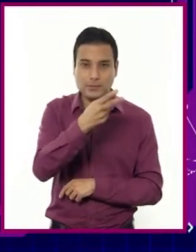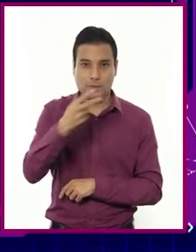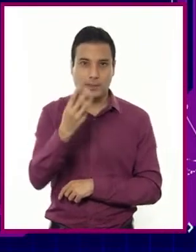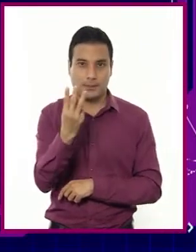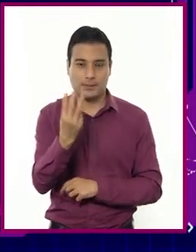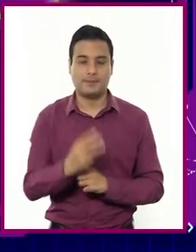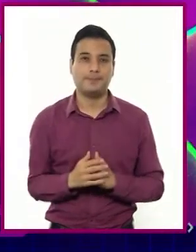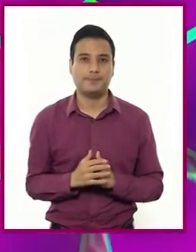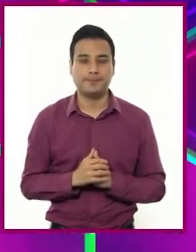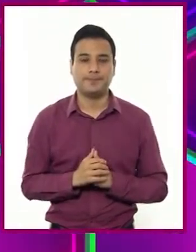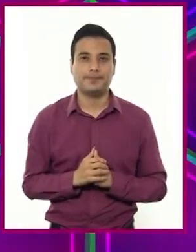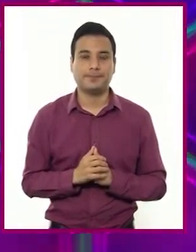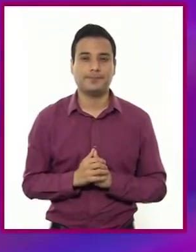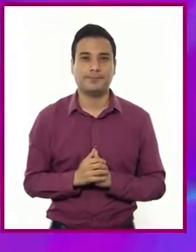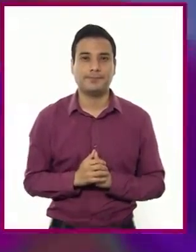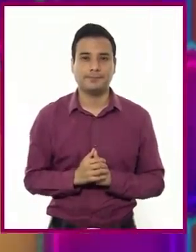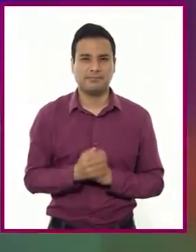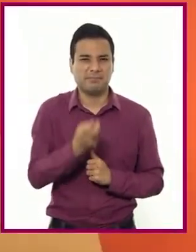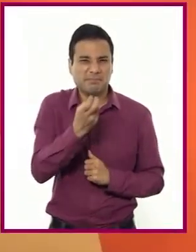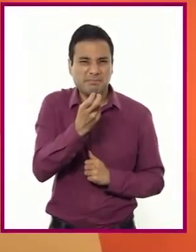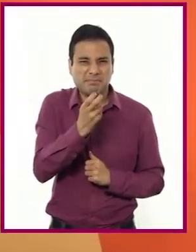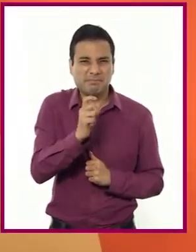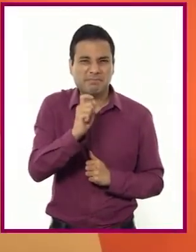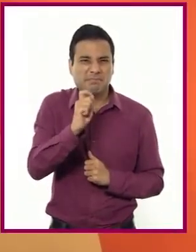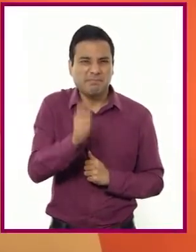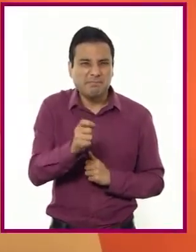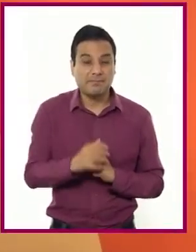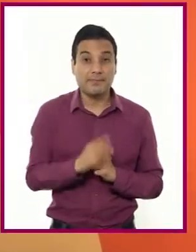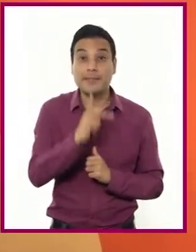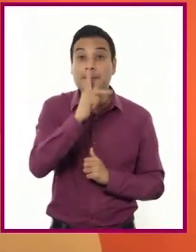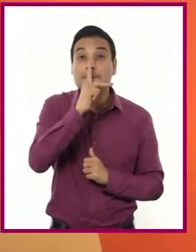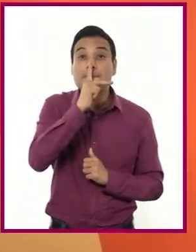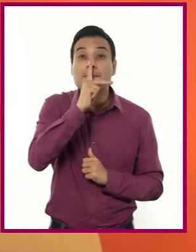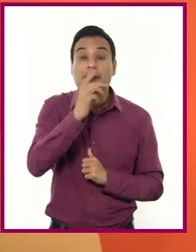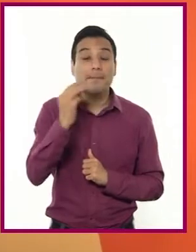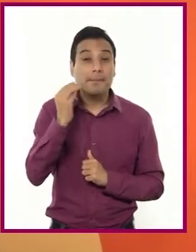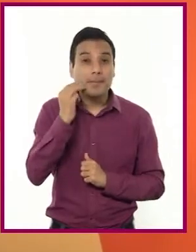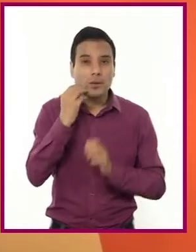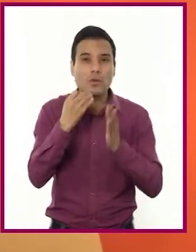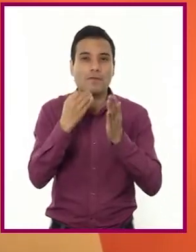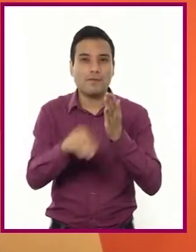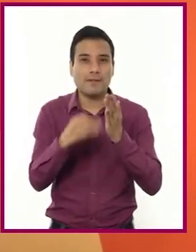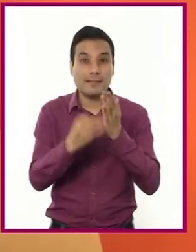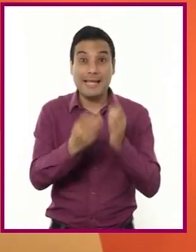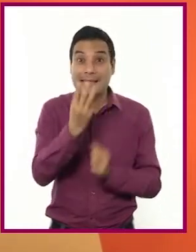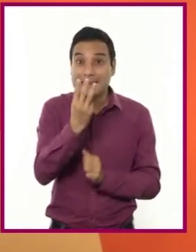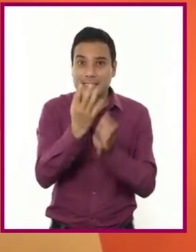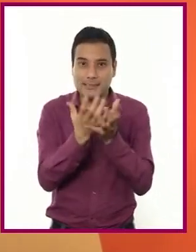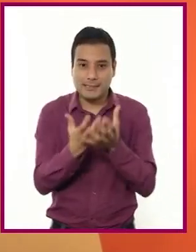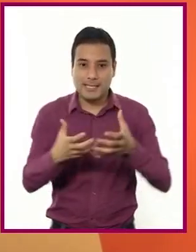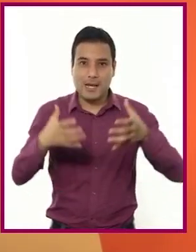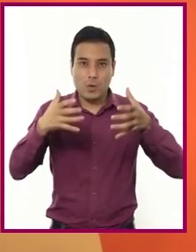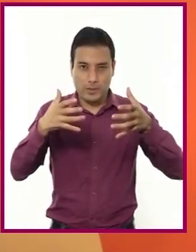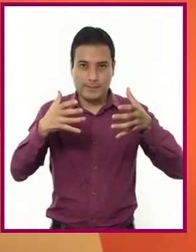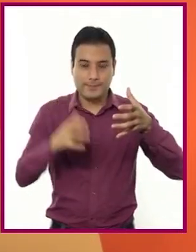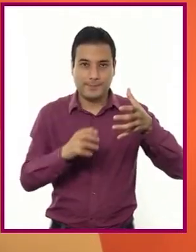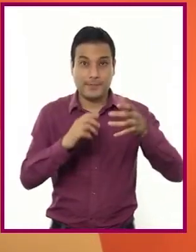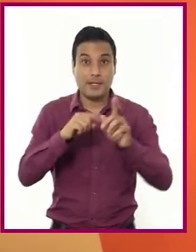3. Lo que indica que el papá de Marco necesita combinar 3 galones de disolución